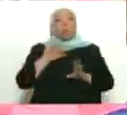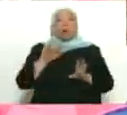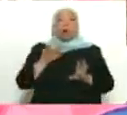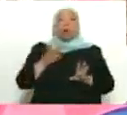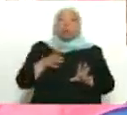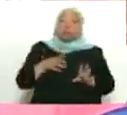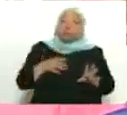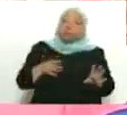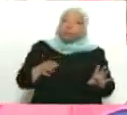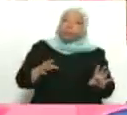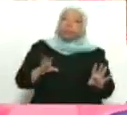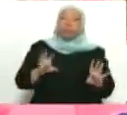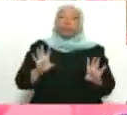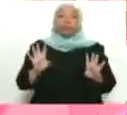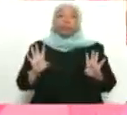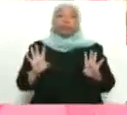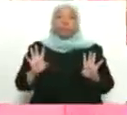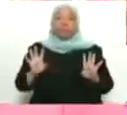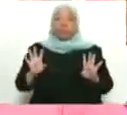Entonces,